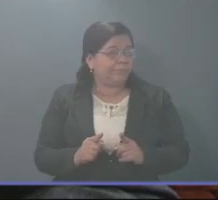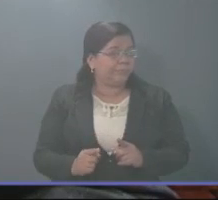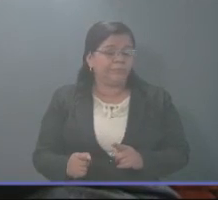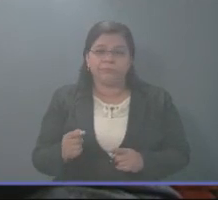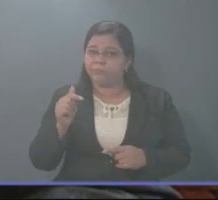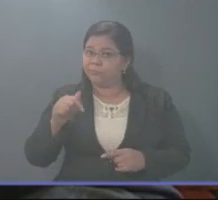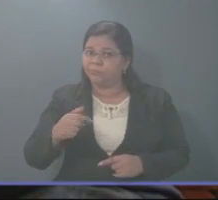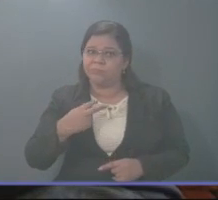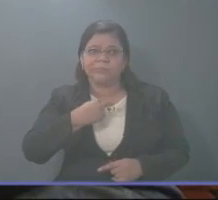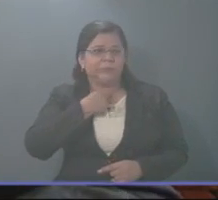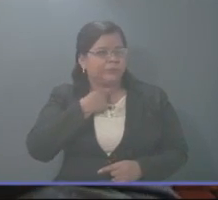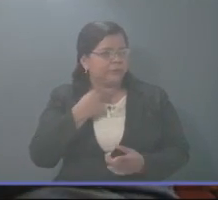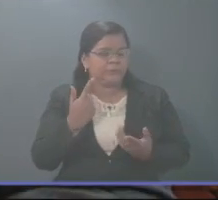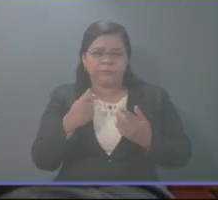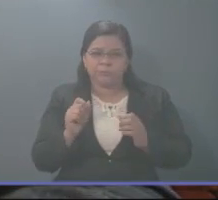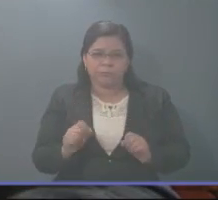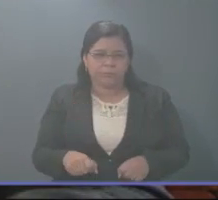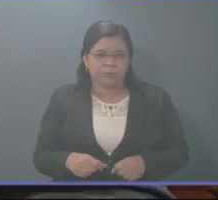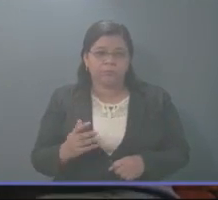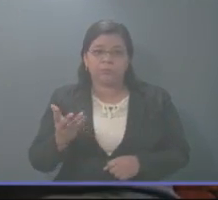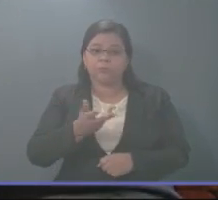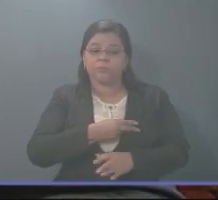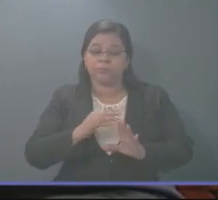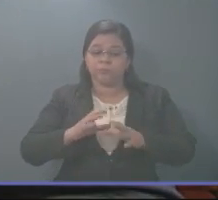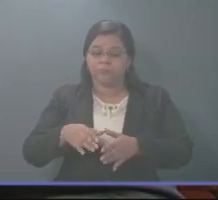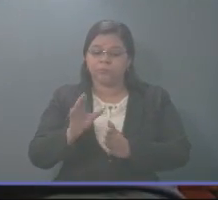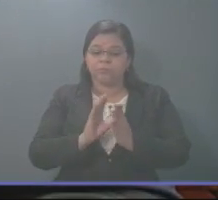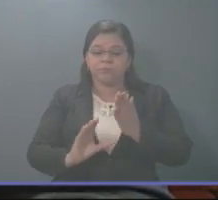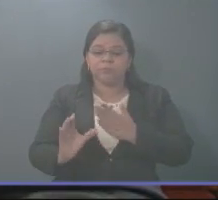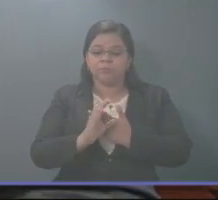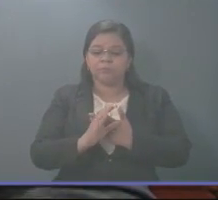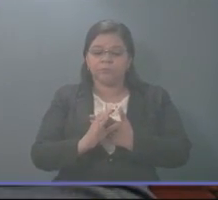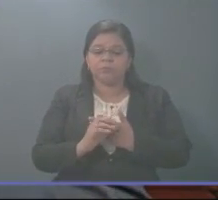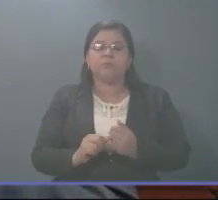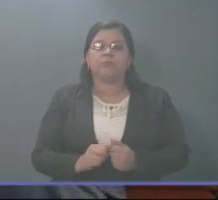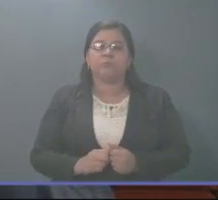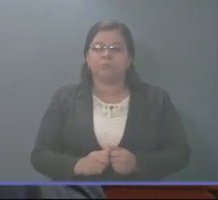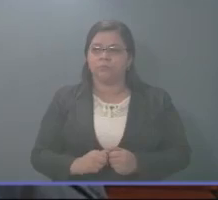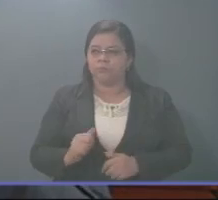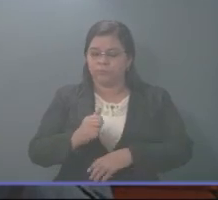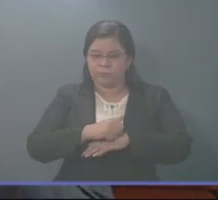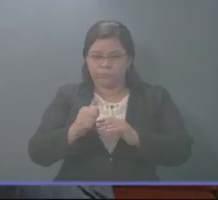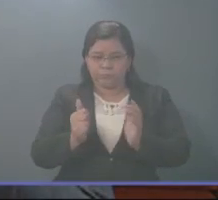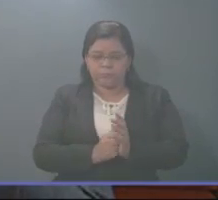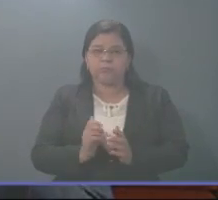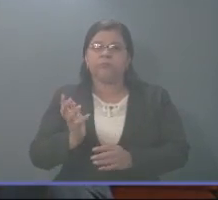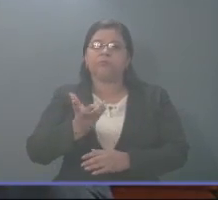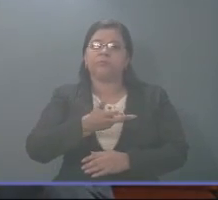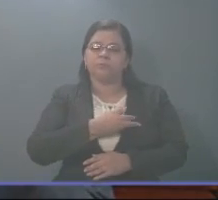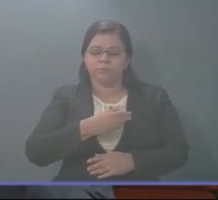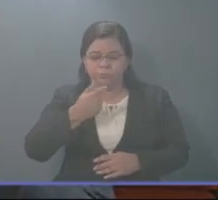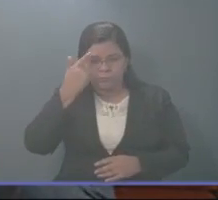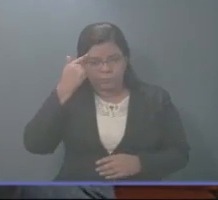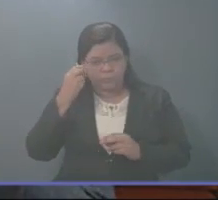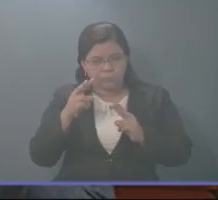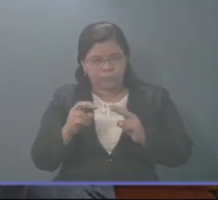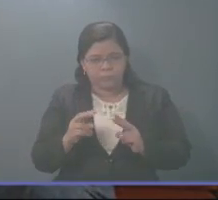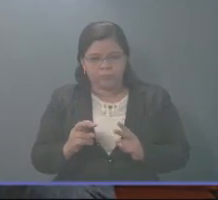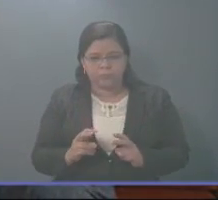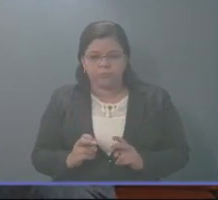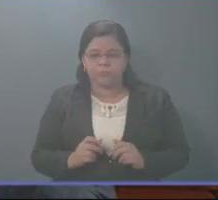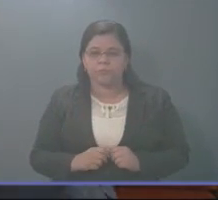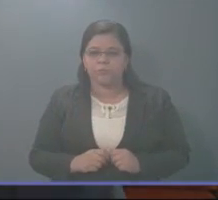plaza. Como Comisión de Cultura y Educación de este órgano de Estado también estamos analizando muy